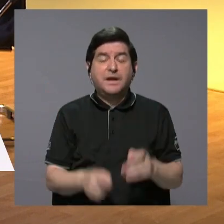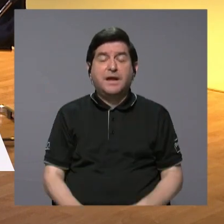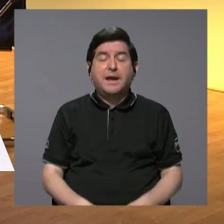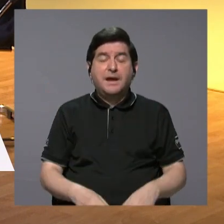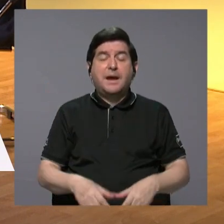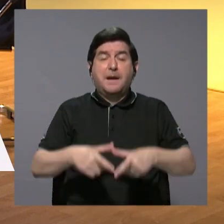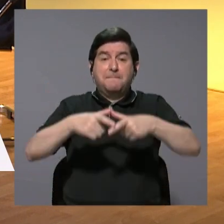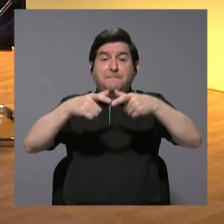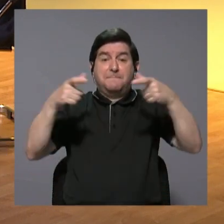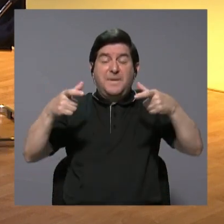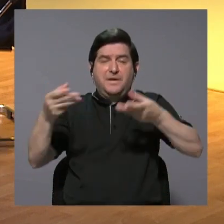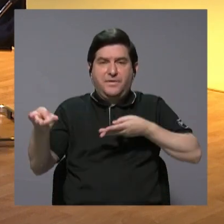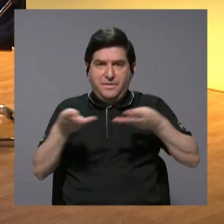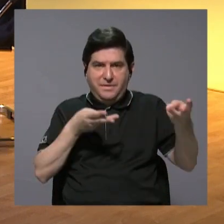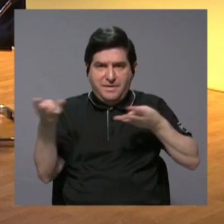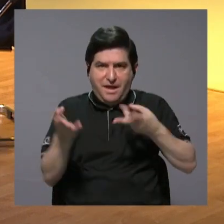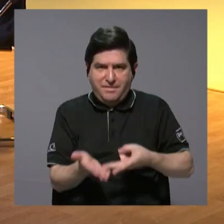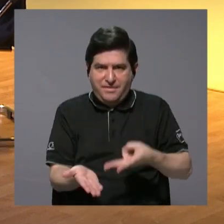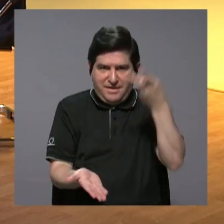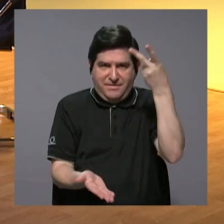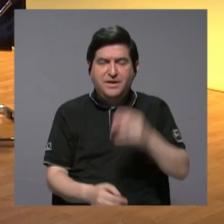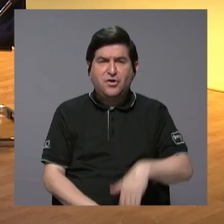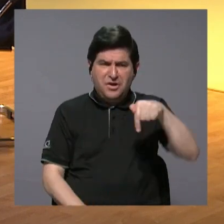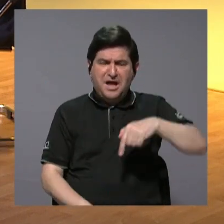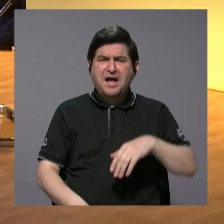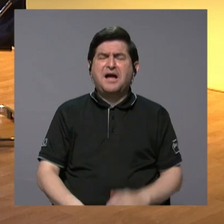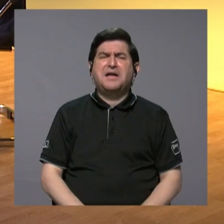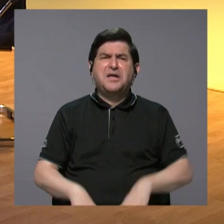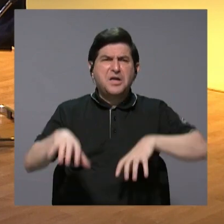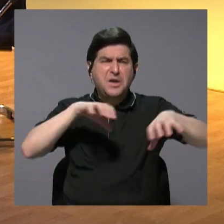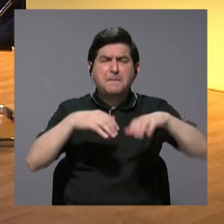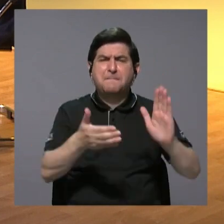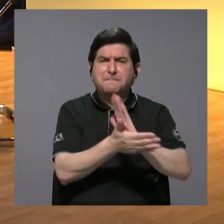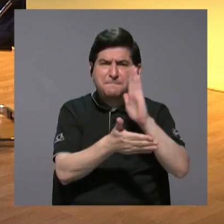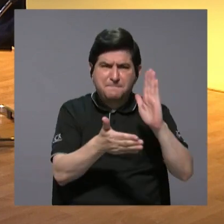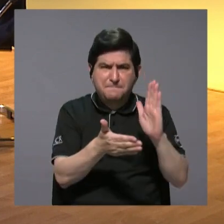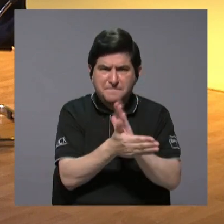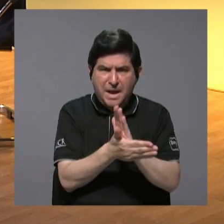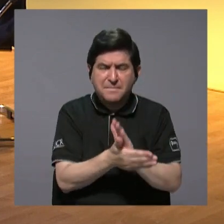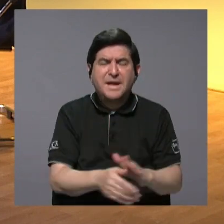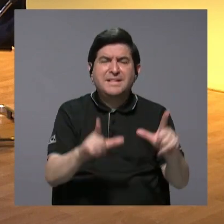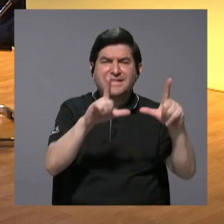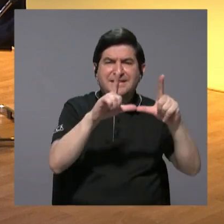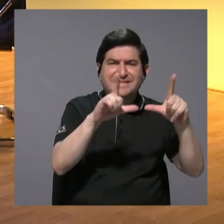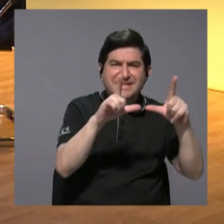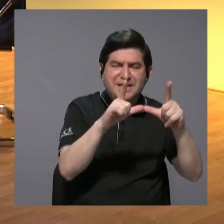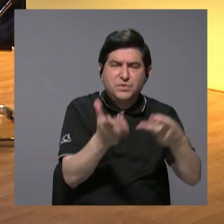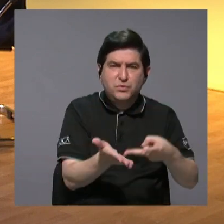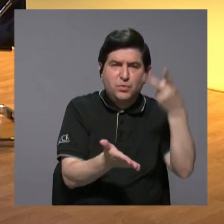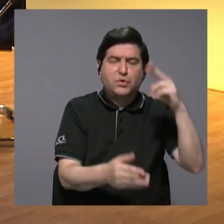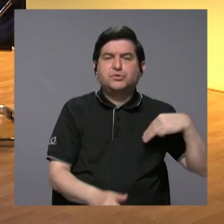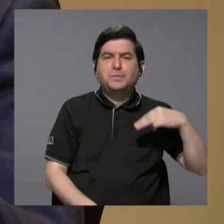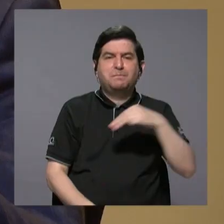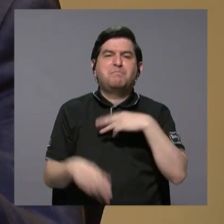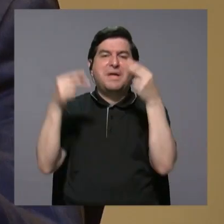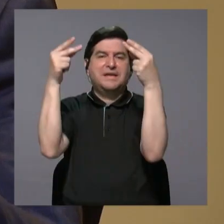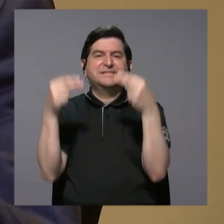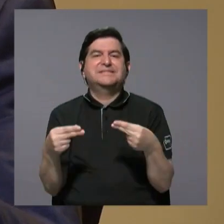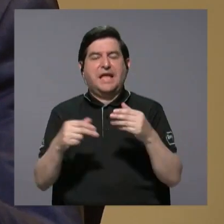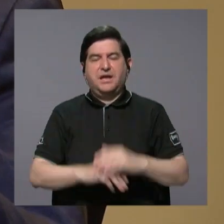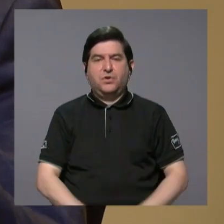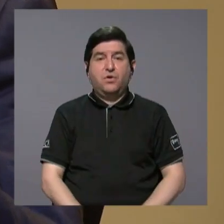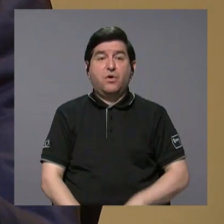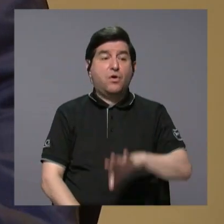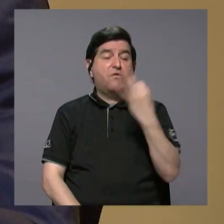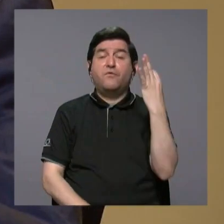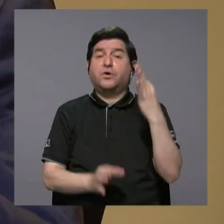volumen en todo ese mercado de valores. Es decir, aquí lo que se mueve fundamentalmente es papel, títulos, valores del Ministerio de Hacienda. Entonces, una forma